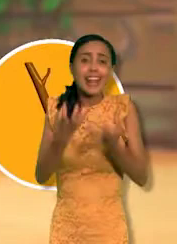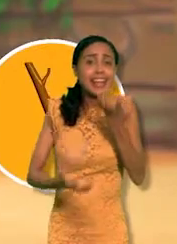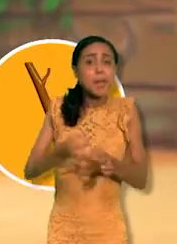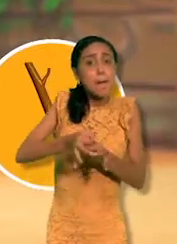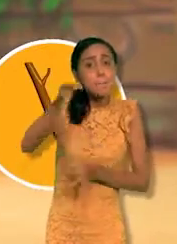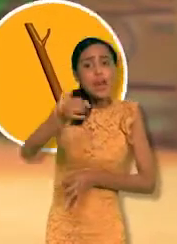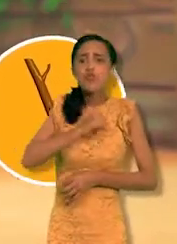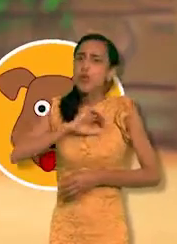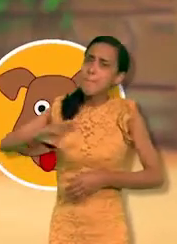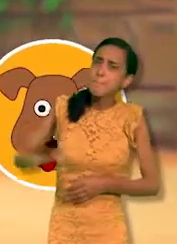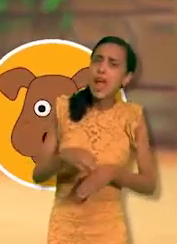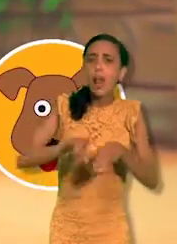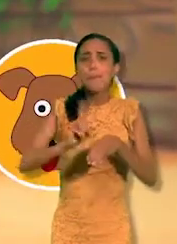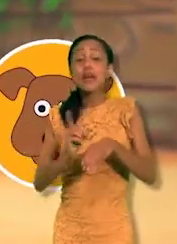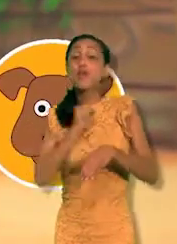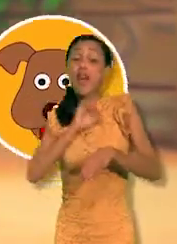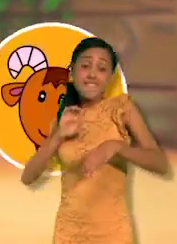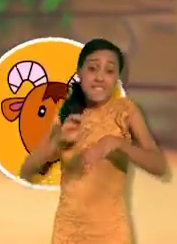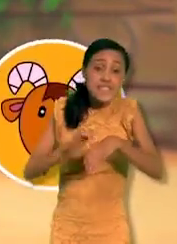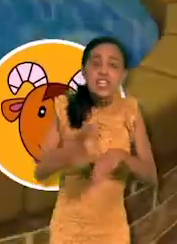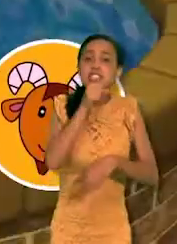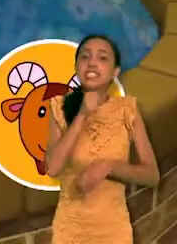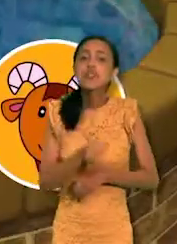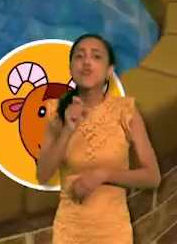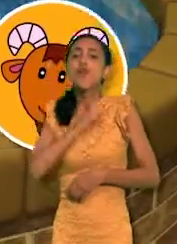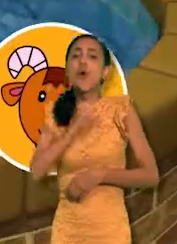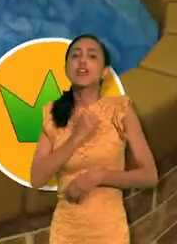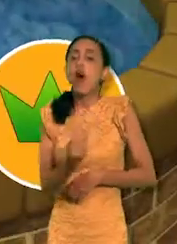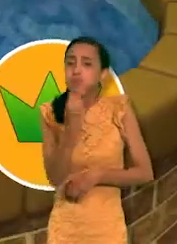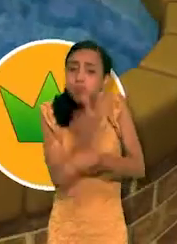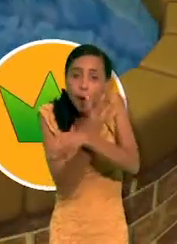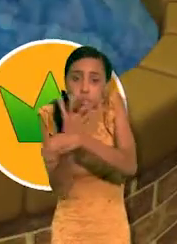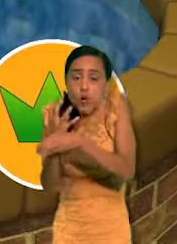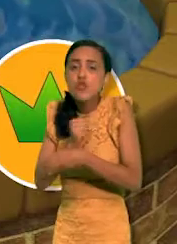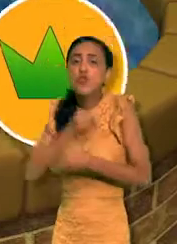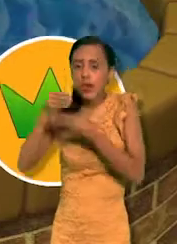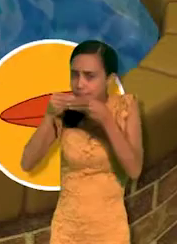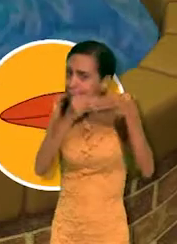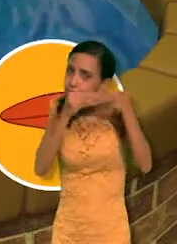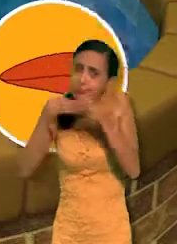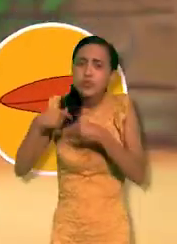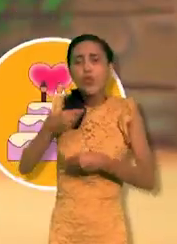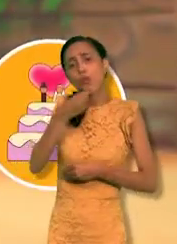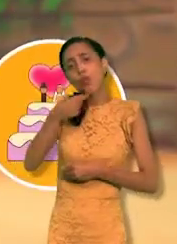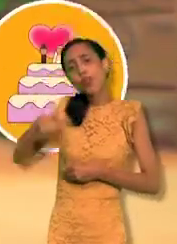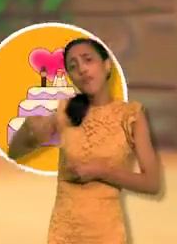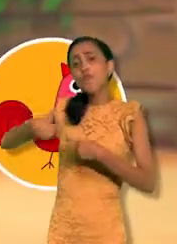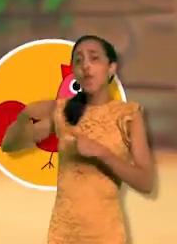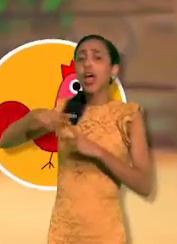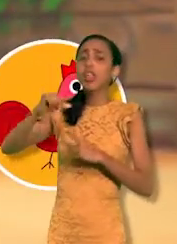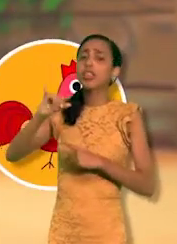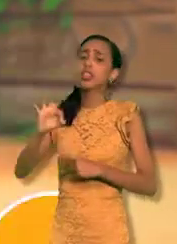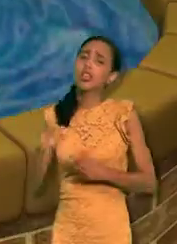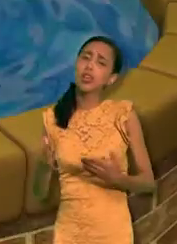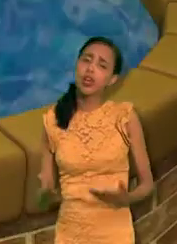palo. Que no quiere pegarle al perro. Que no quiere morder al chivo. Que no quiere comerse la hierba. Que no quiere limpiarme el pico para ir a la boda de mi tío